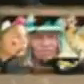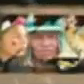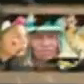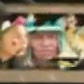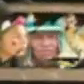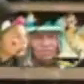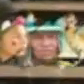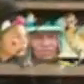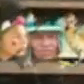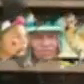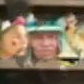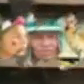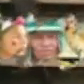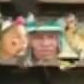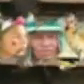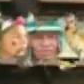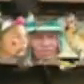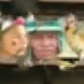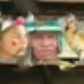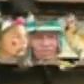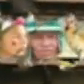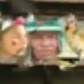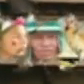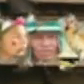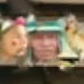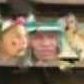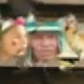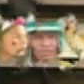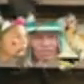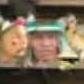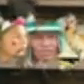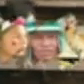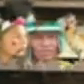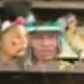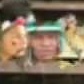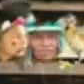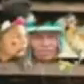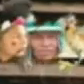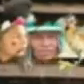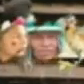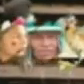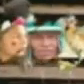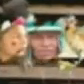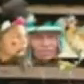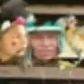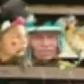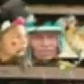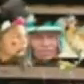¡Viva la República de Madrid! ¡Viva!